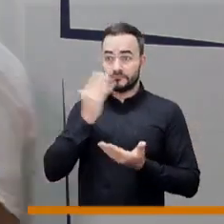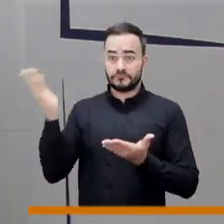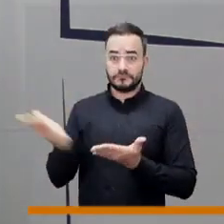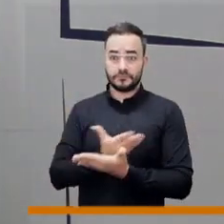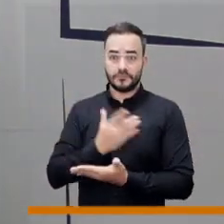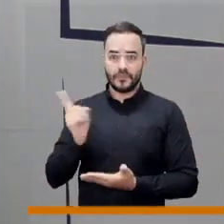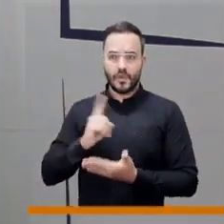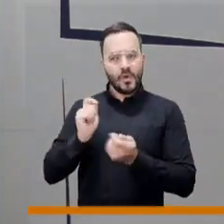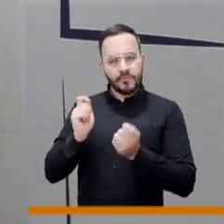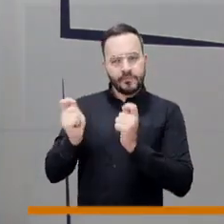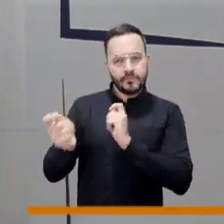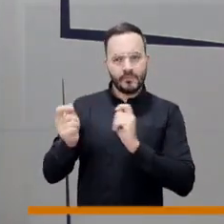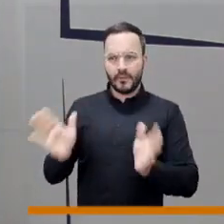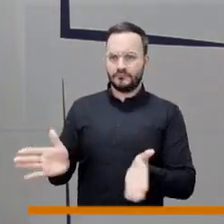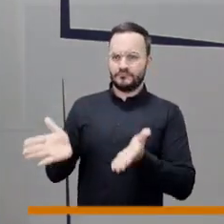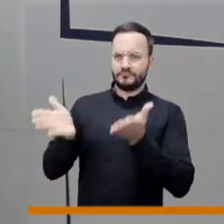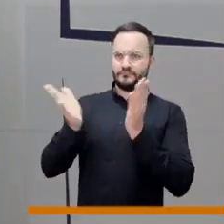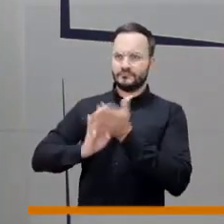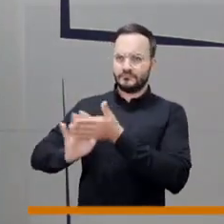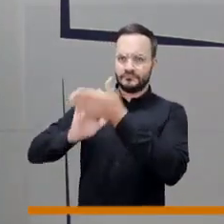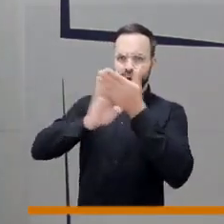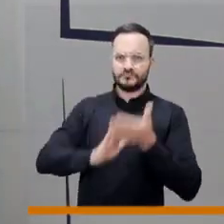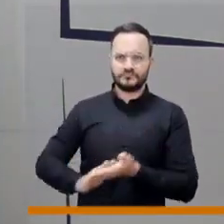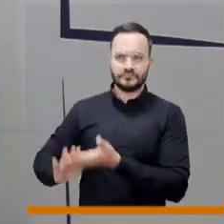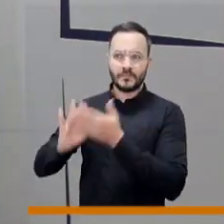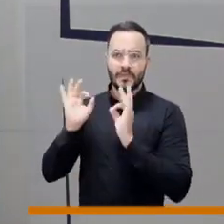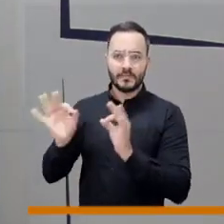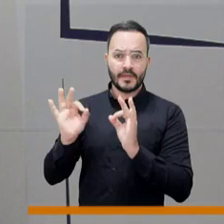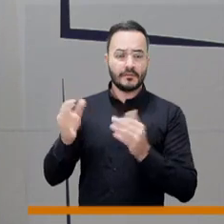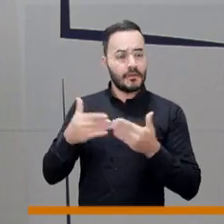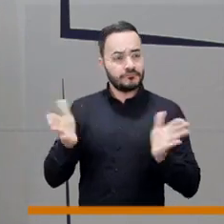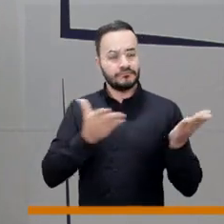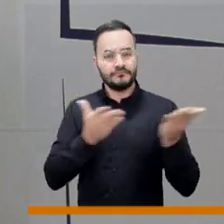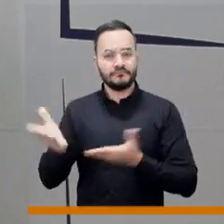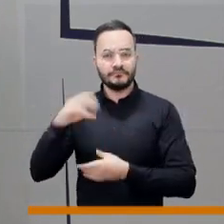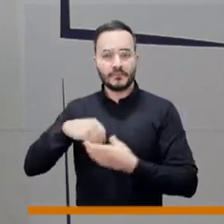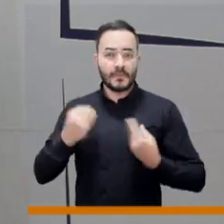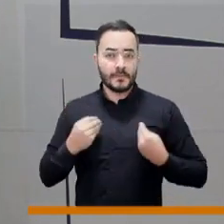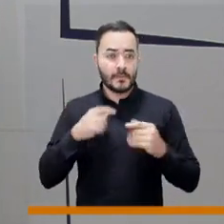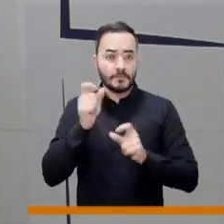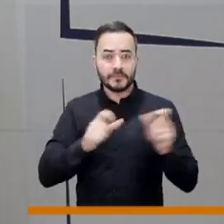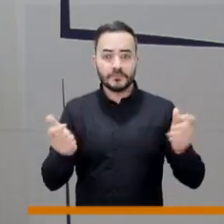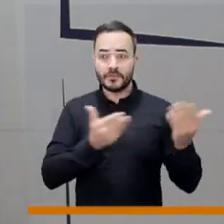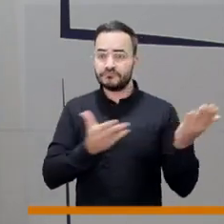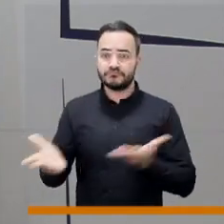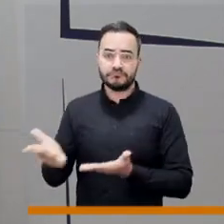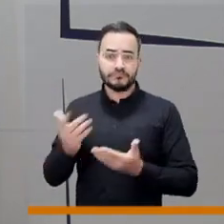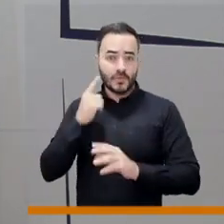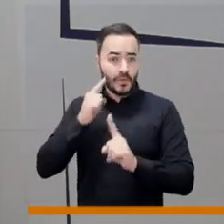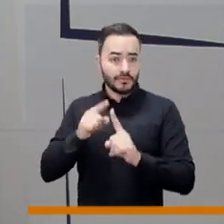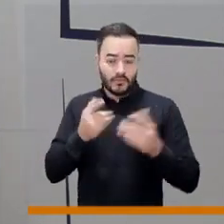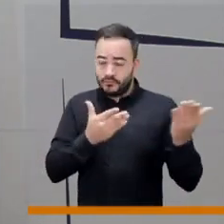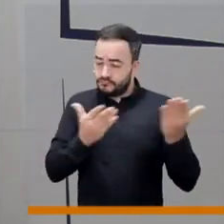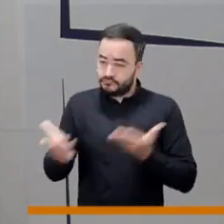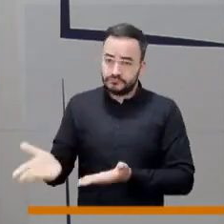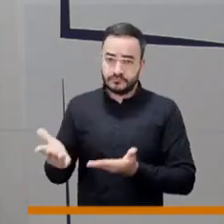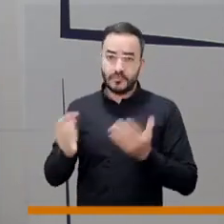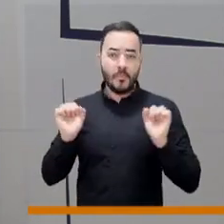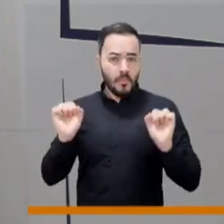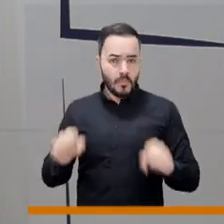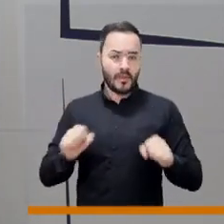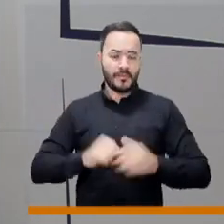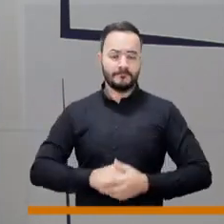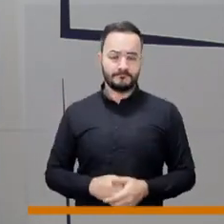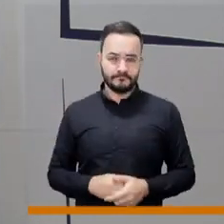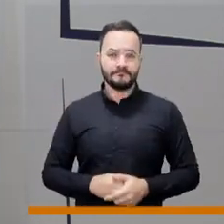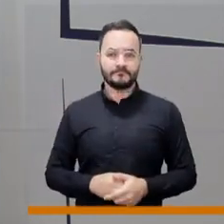ser transformadas, rehabilitadas, restauradas y habilitadas para que sean inmuebles disponibles